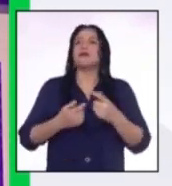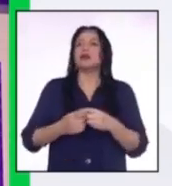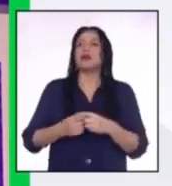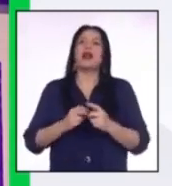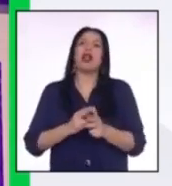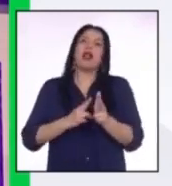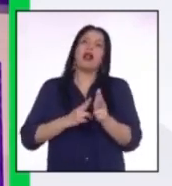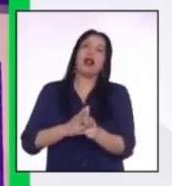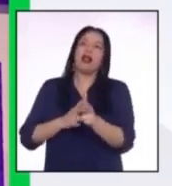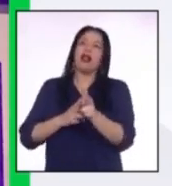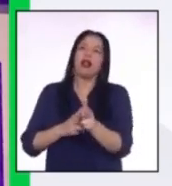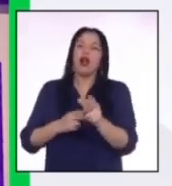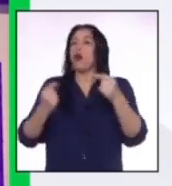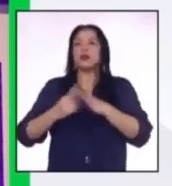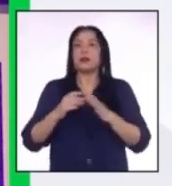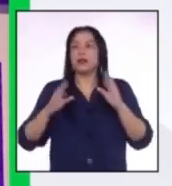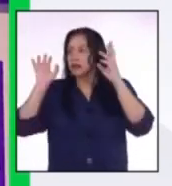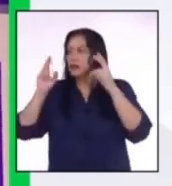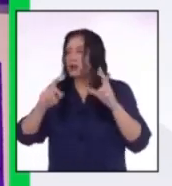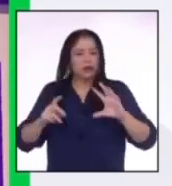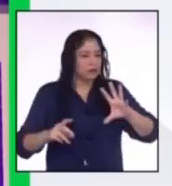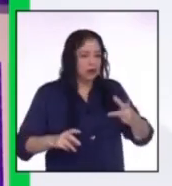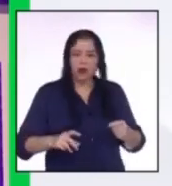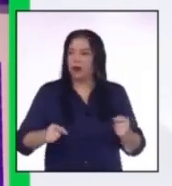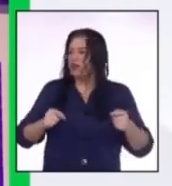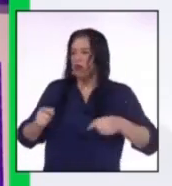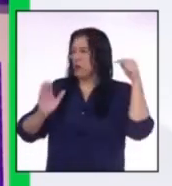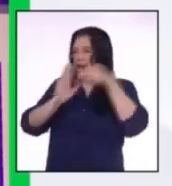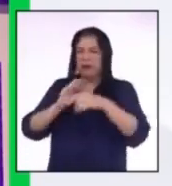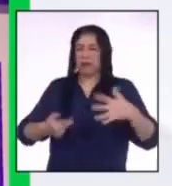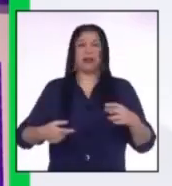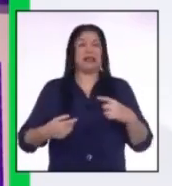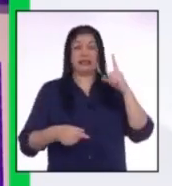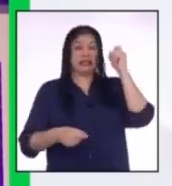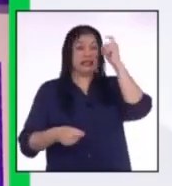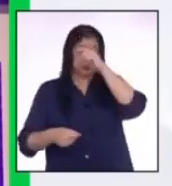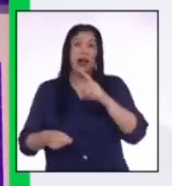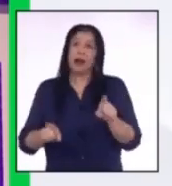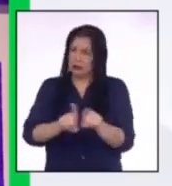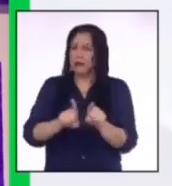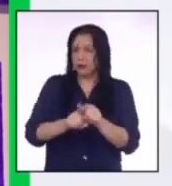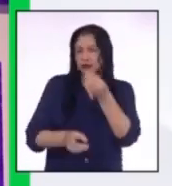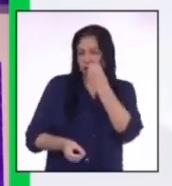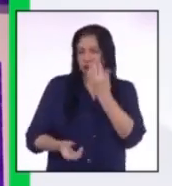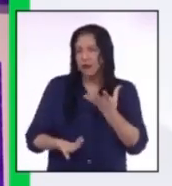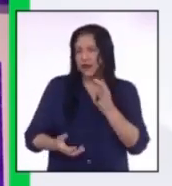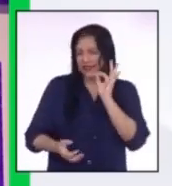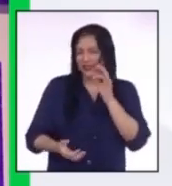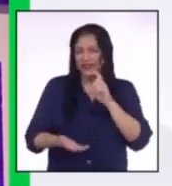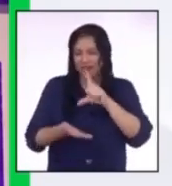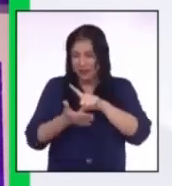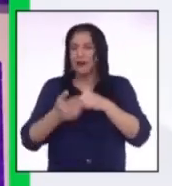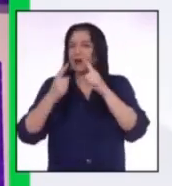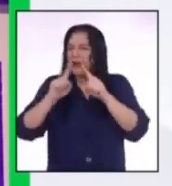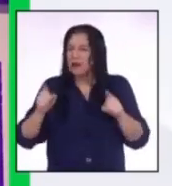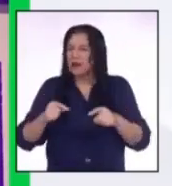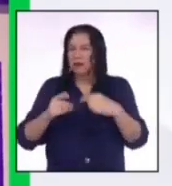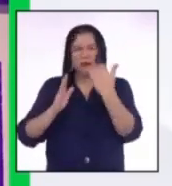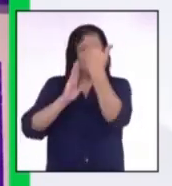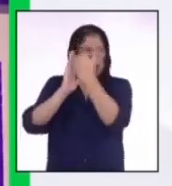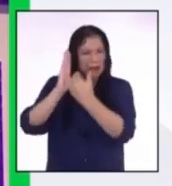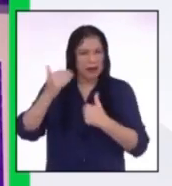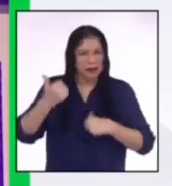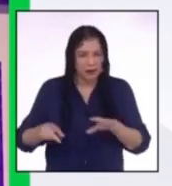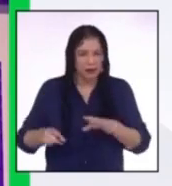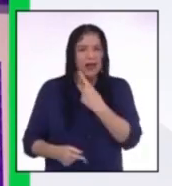tenemos que estar ahí bien alertas porque no nos roben en la ciudad de calidad con violencia con el ritmo se come riquísimo también no pero la forma